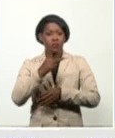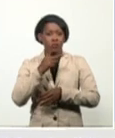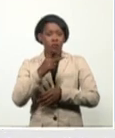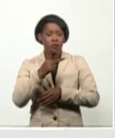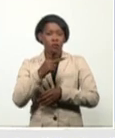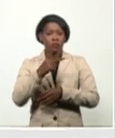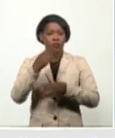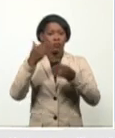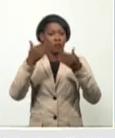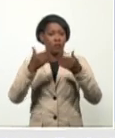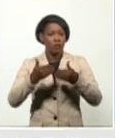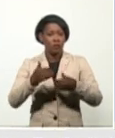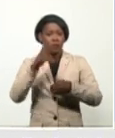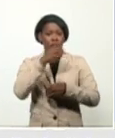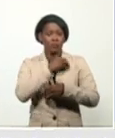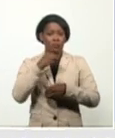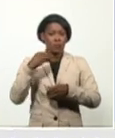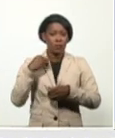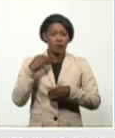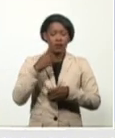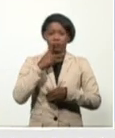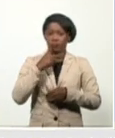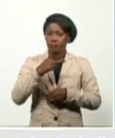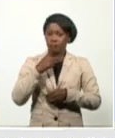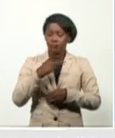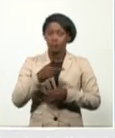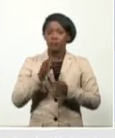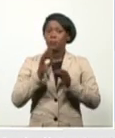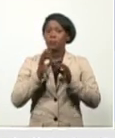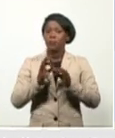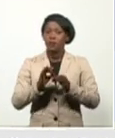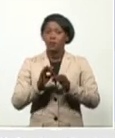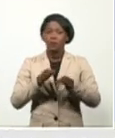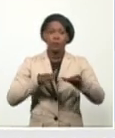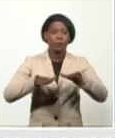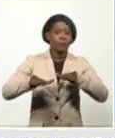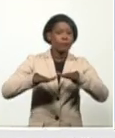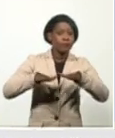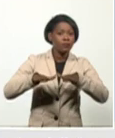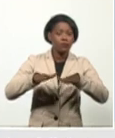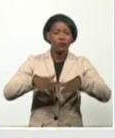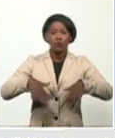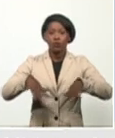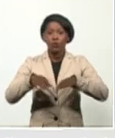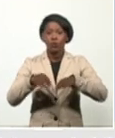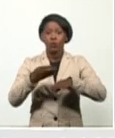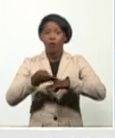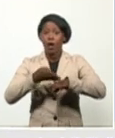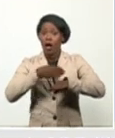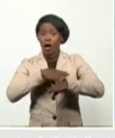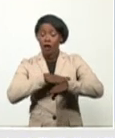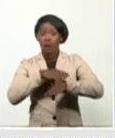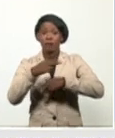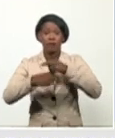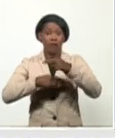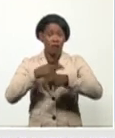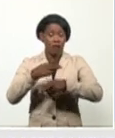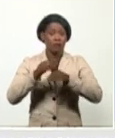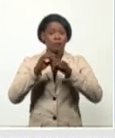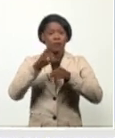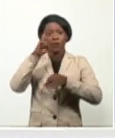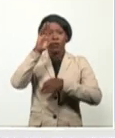tratamiento, del seguimiento, incluso de las acciones de prevención que se hacen